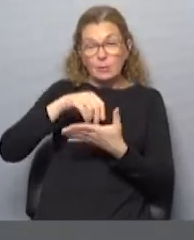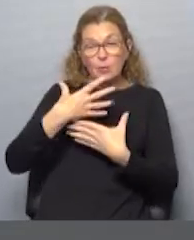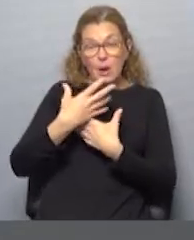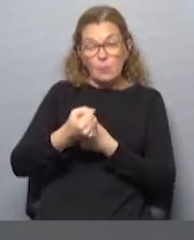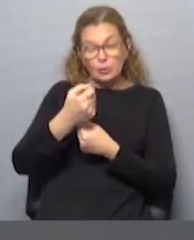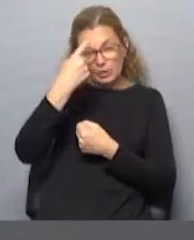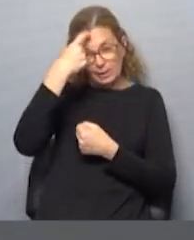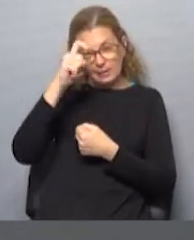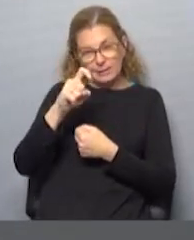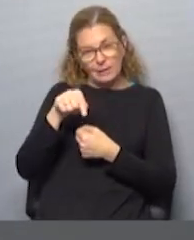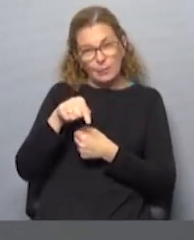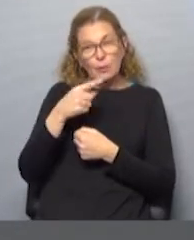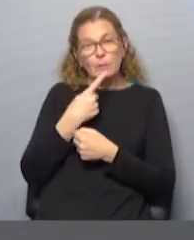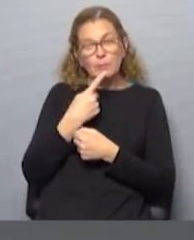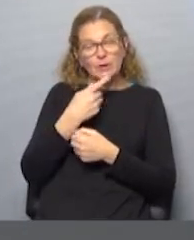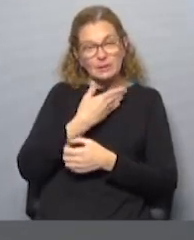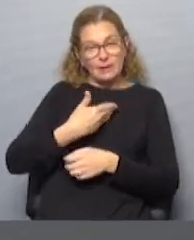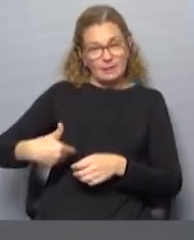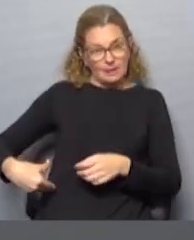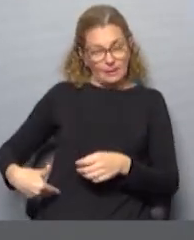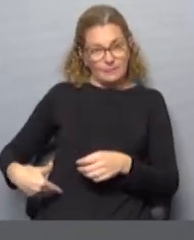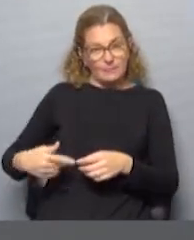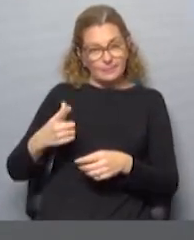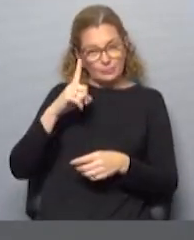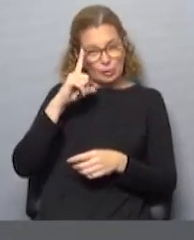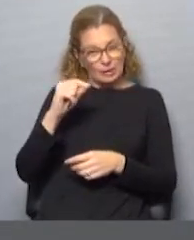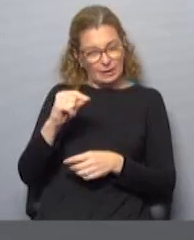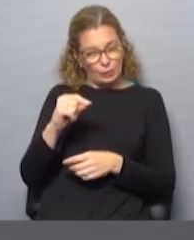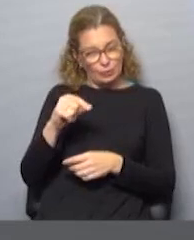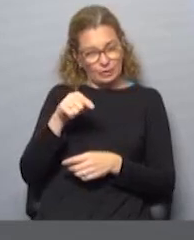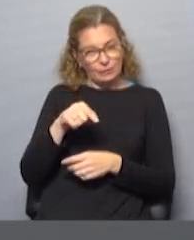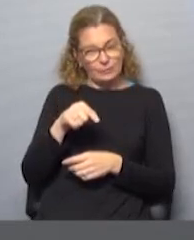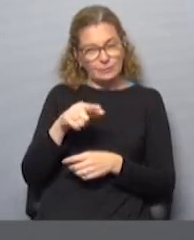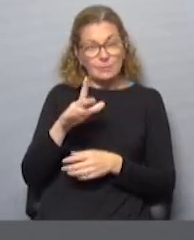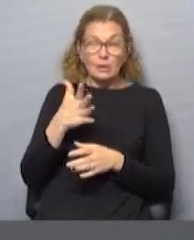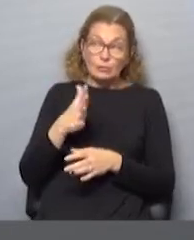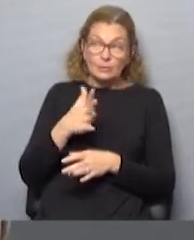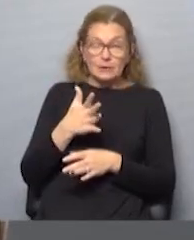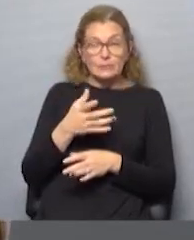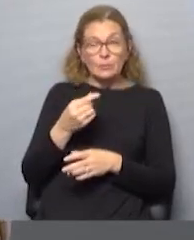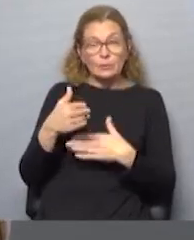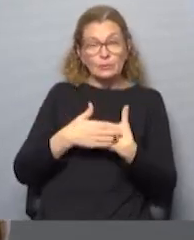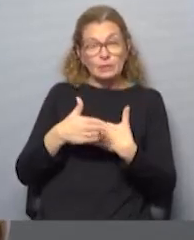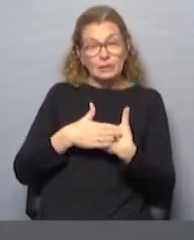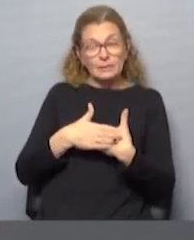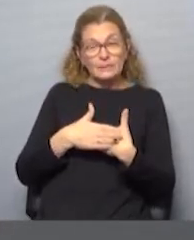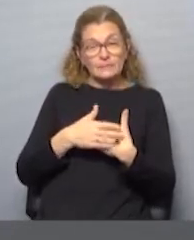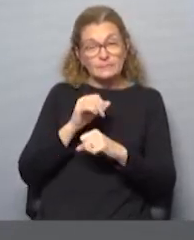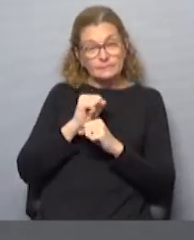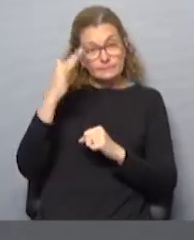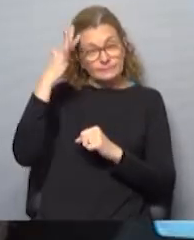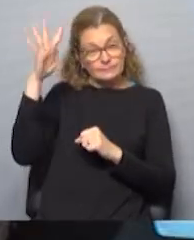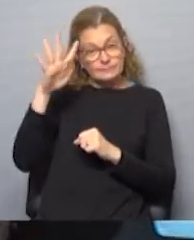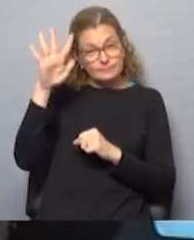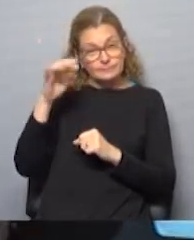sus ciencias debiera ser una política de estado estamos lejos de eso más o menos lejos de eso cerca de eso podemos soñar con